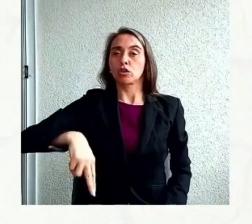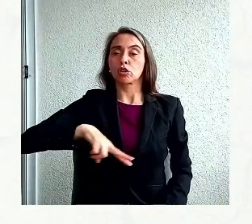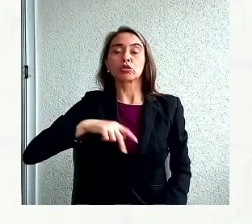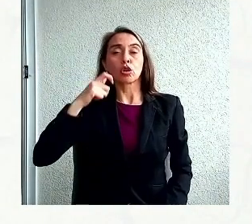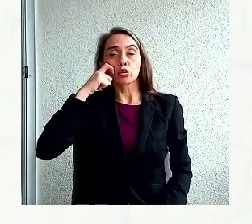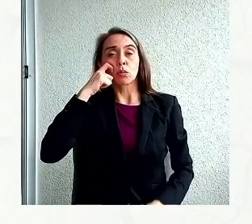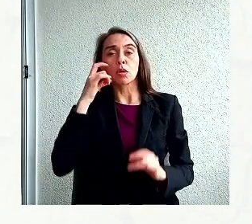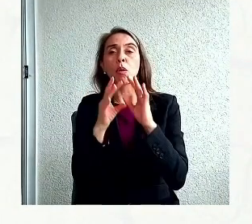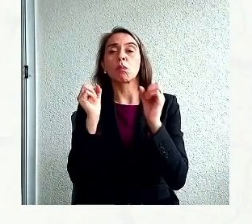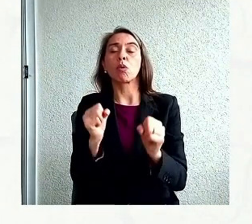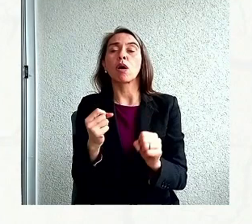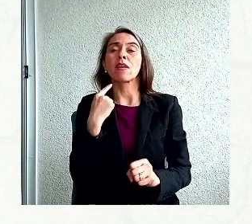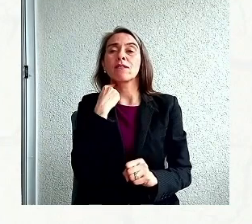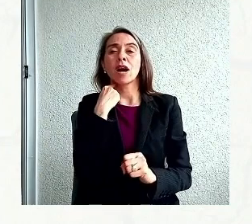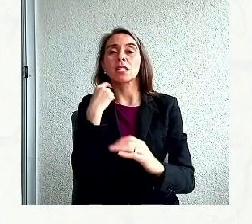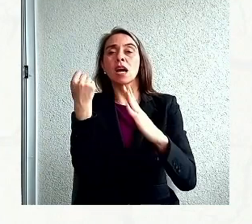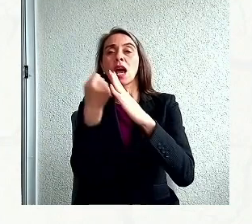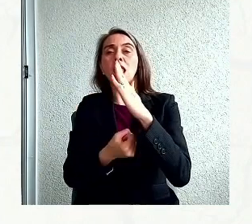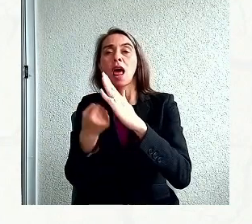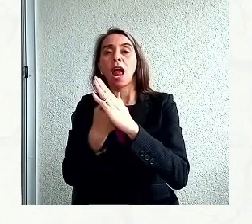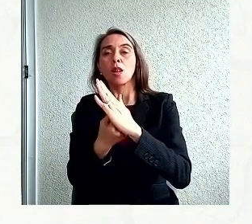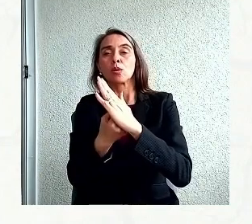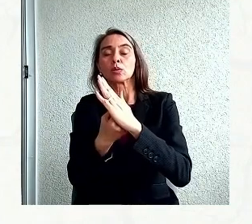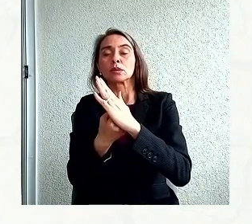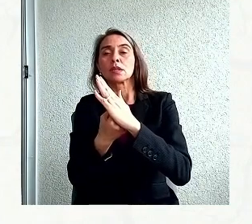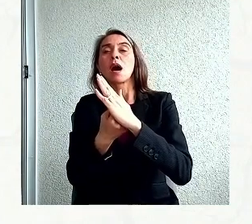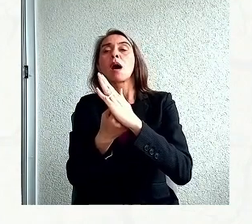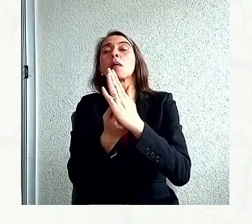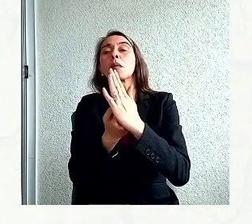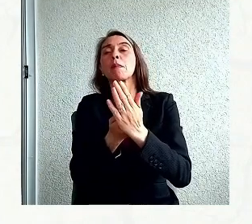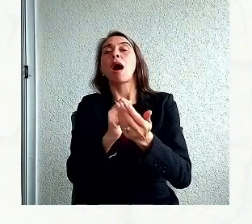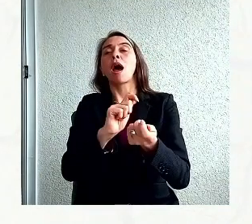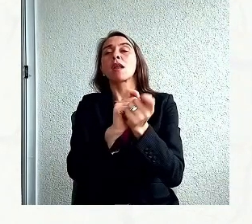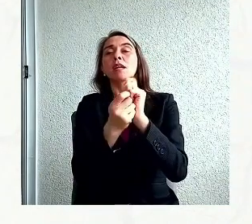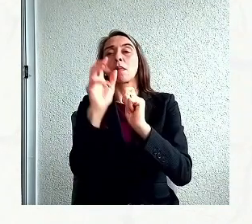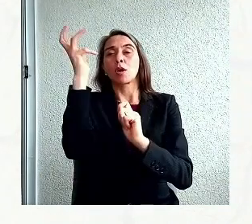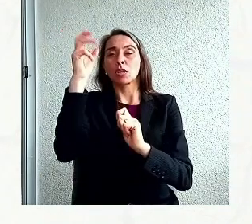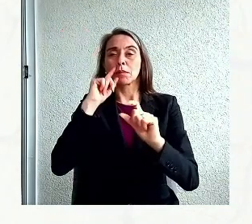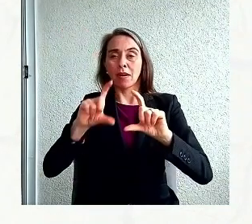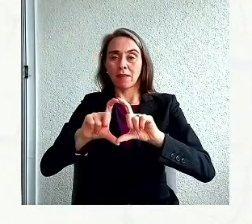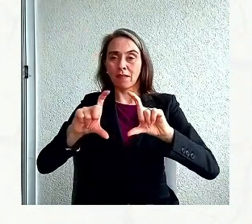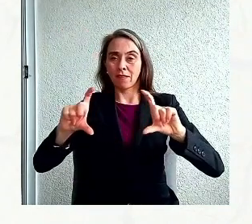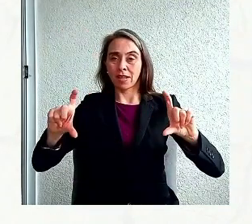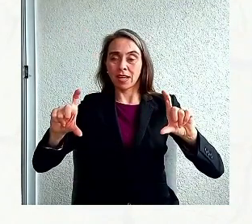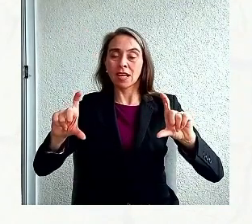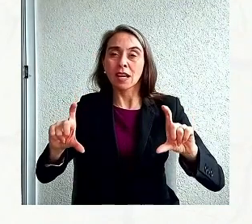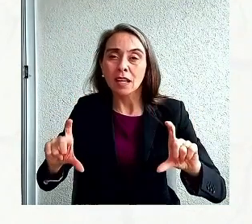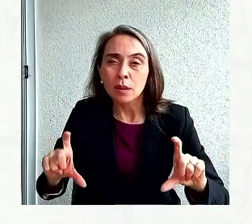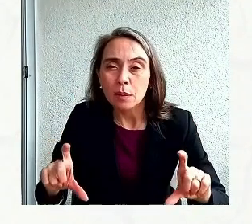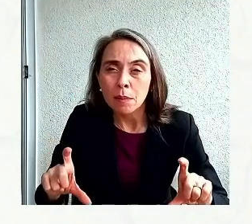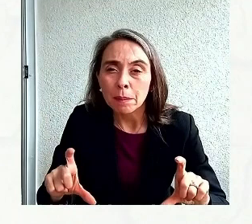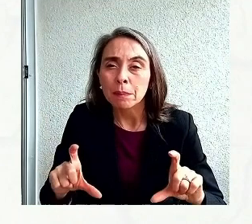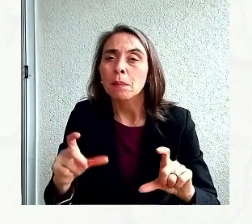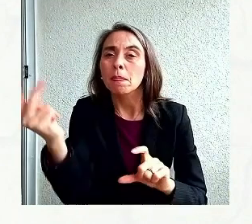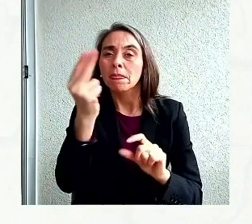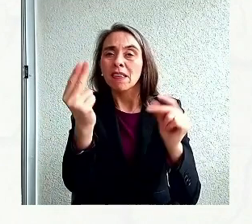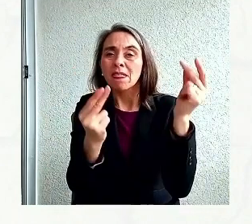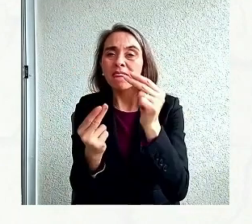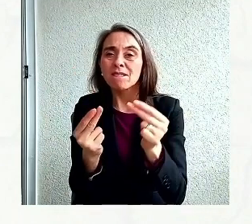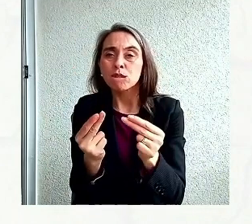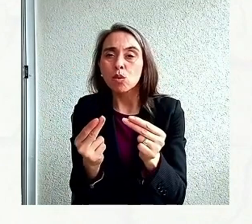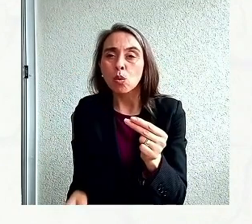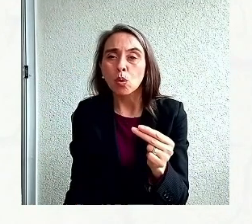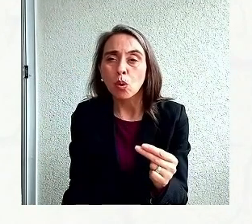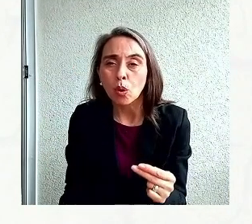Ese cartoon que aparece ahí es muy ilustrativo porque nos muestra cómo viene, digamos, estas peleas que